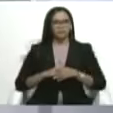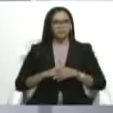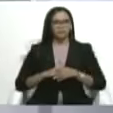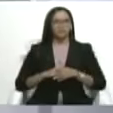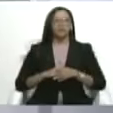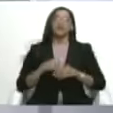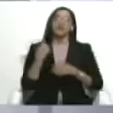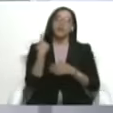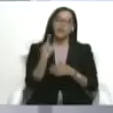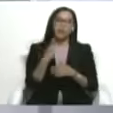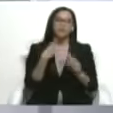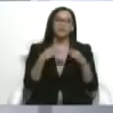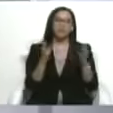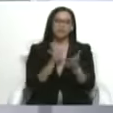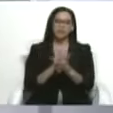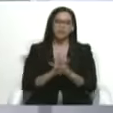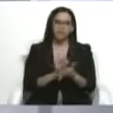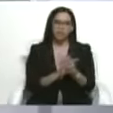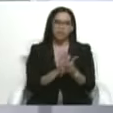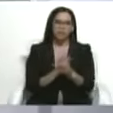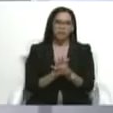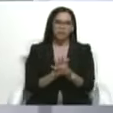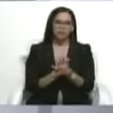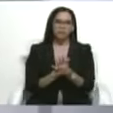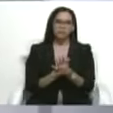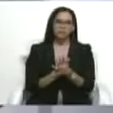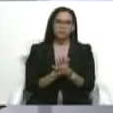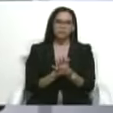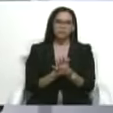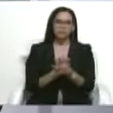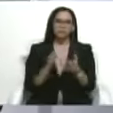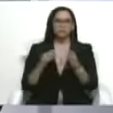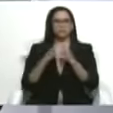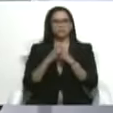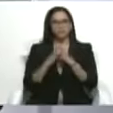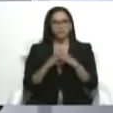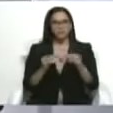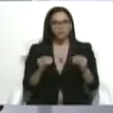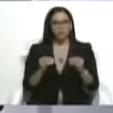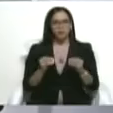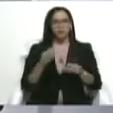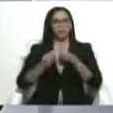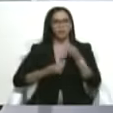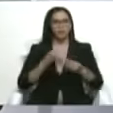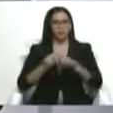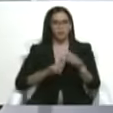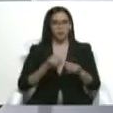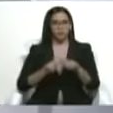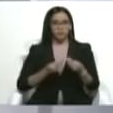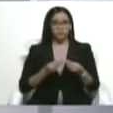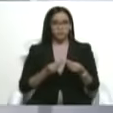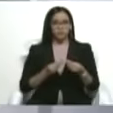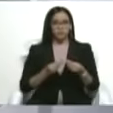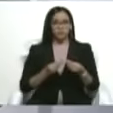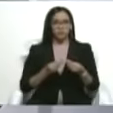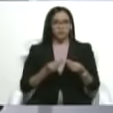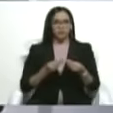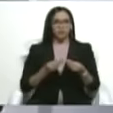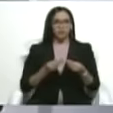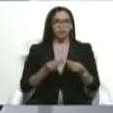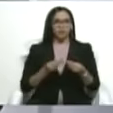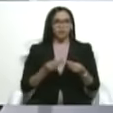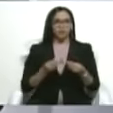un mensaje de tranquilidad de todo lo que hemos realizado implica llegar a